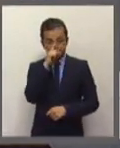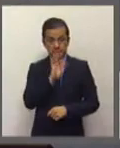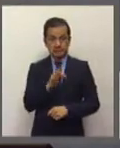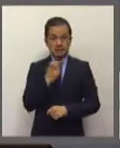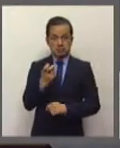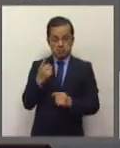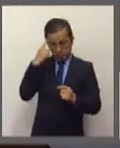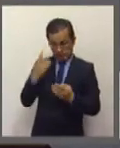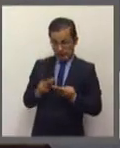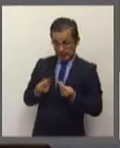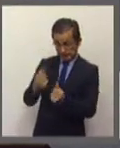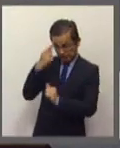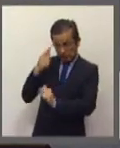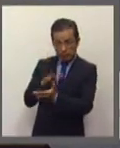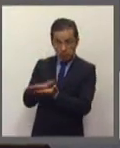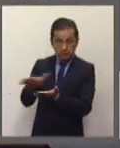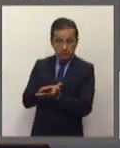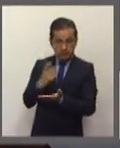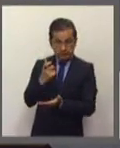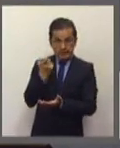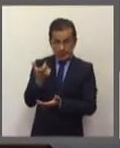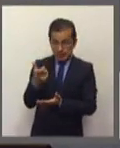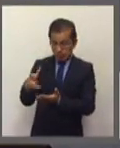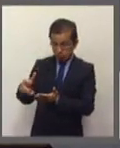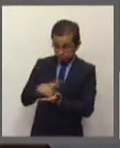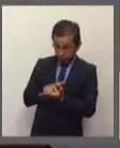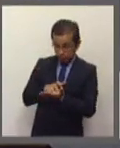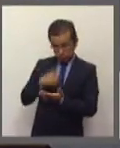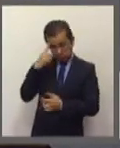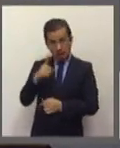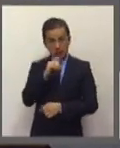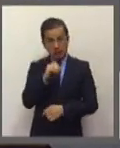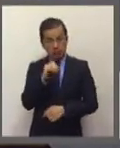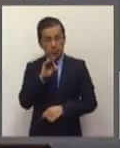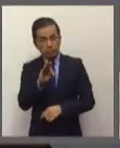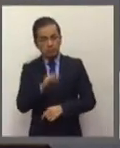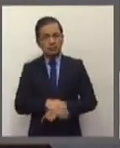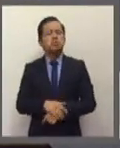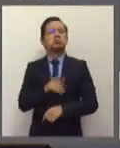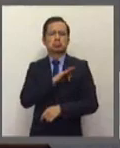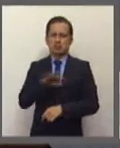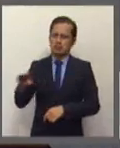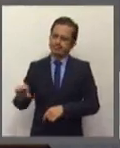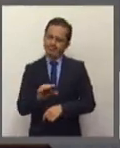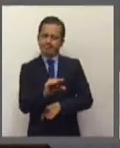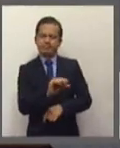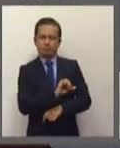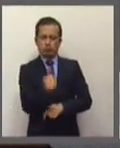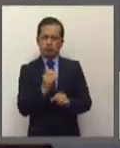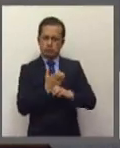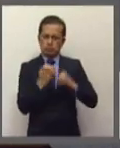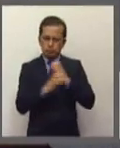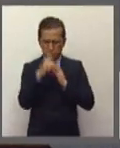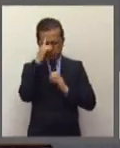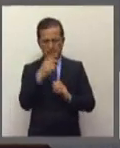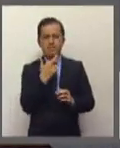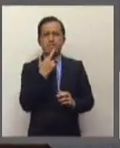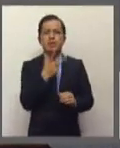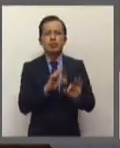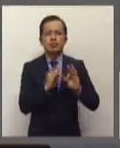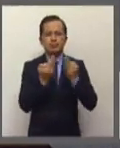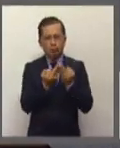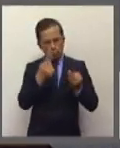correspondiente a la impresión, los recursos destinados a la publicación de este órgano de difusión pueden reorientarse al mejoramiento de los procesos